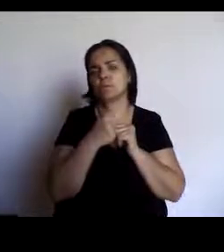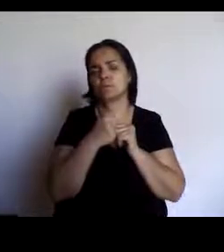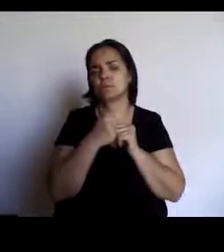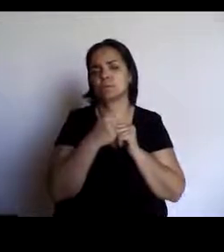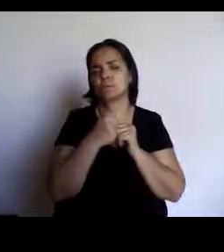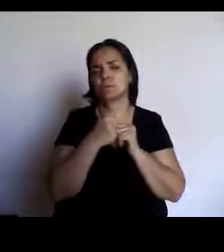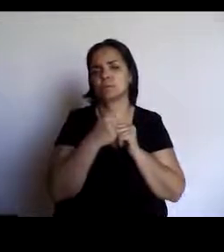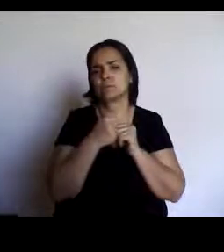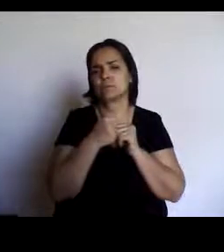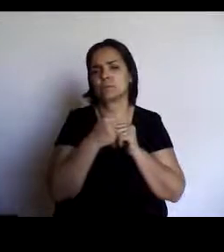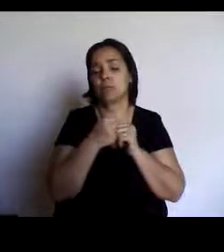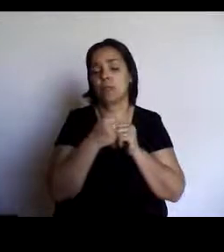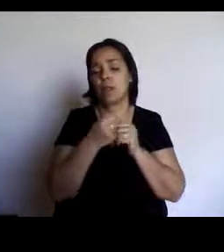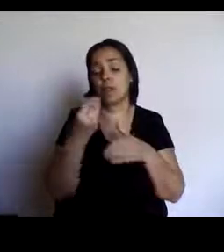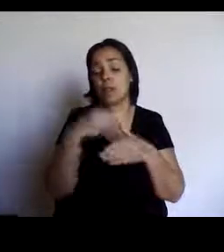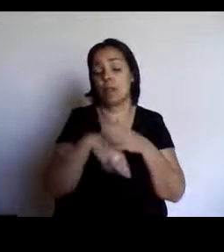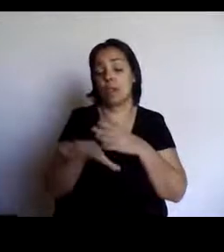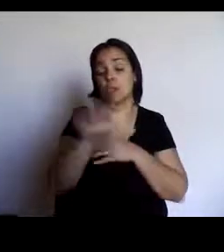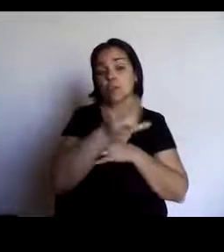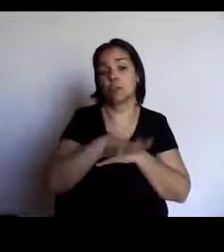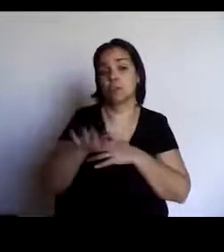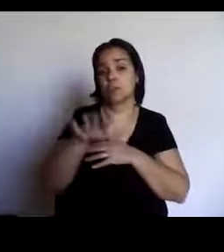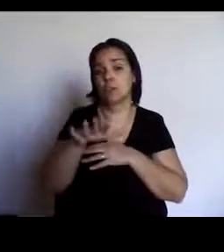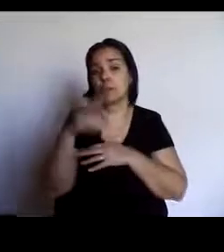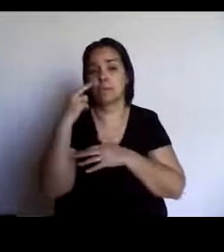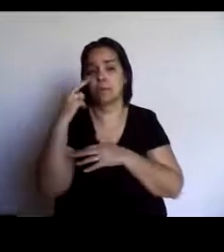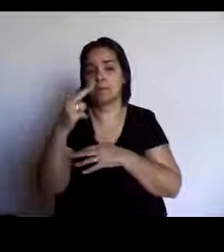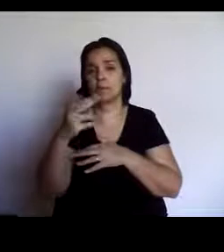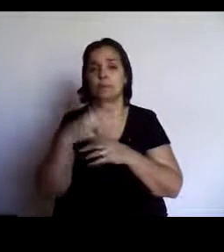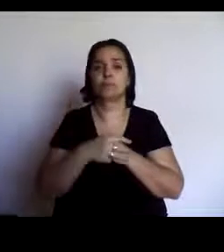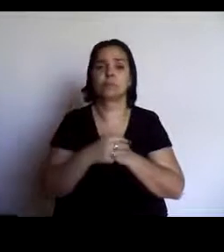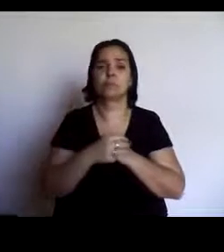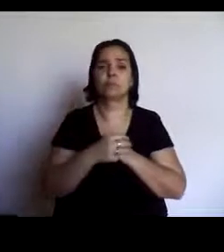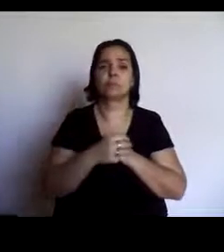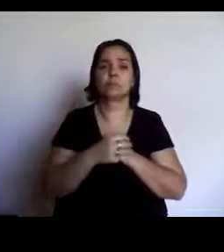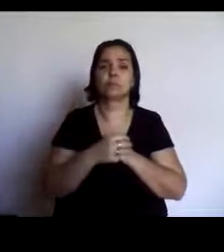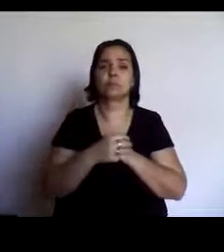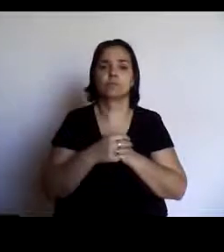en nuestros municipios. Y que decir tiene que no todos los municipios